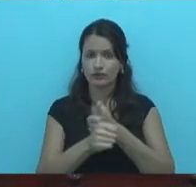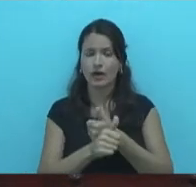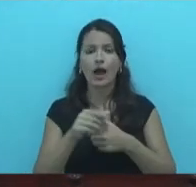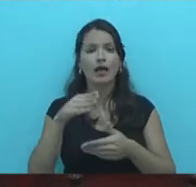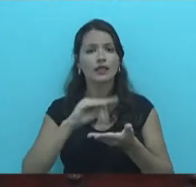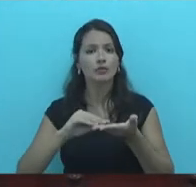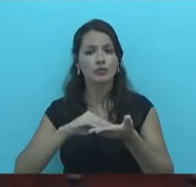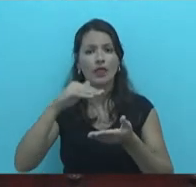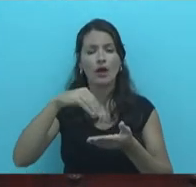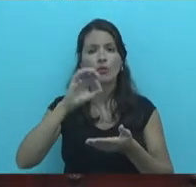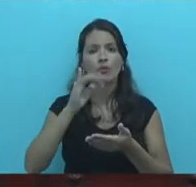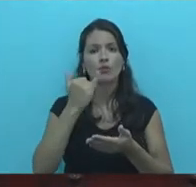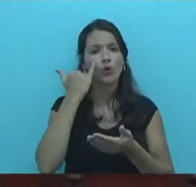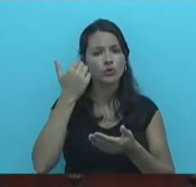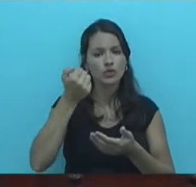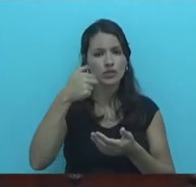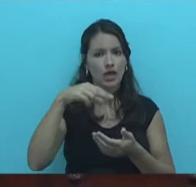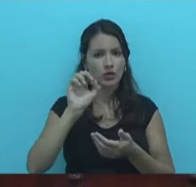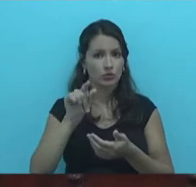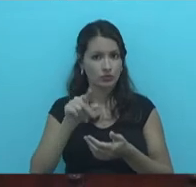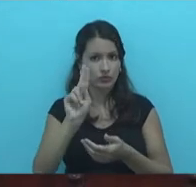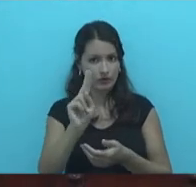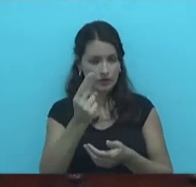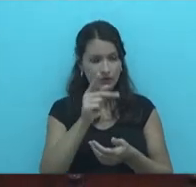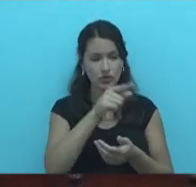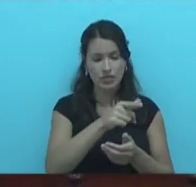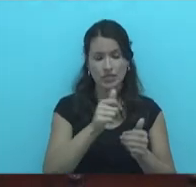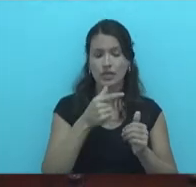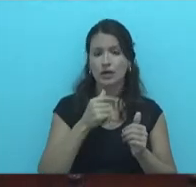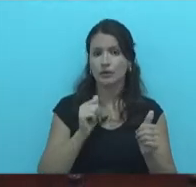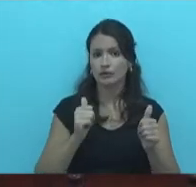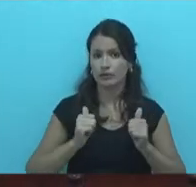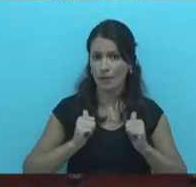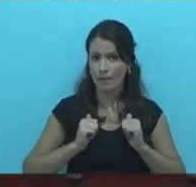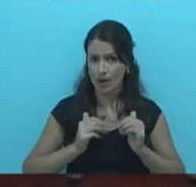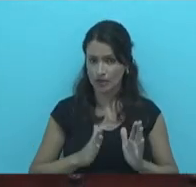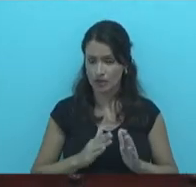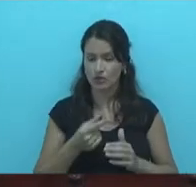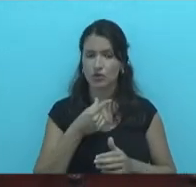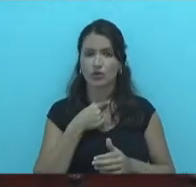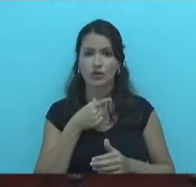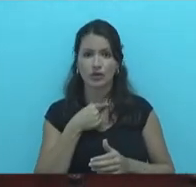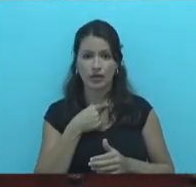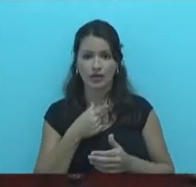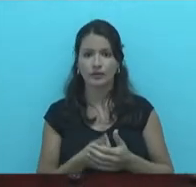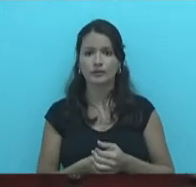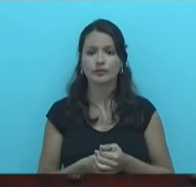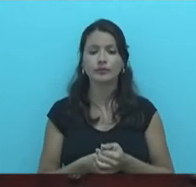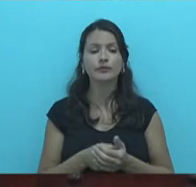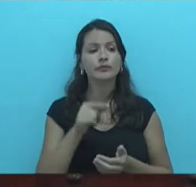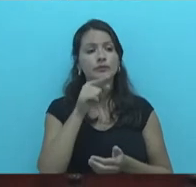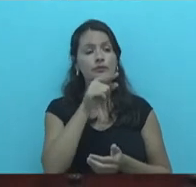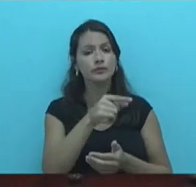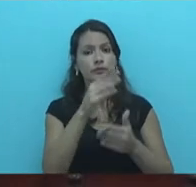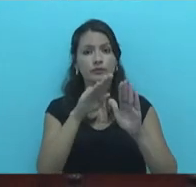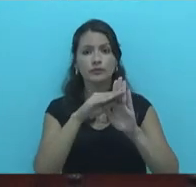fallecimiento de la señora diputada Claudia Moyano, acompañando certificado de la Secretaría del Tribunal Electoral de la provincia, en el que consta que la